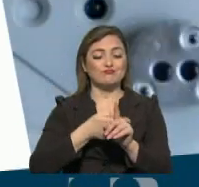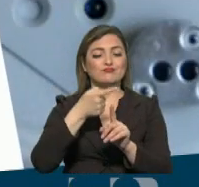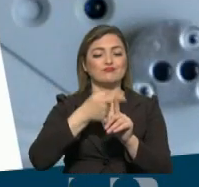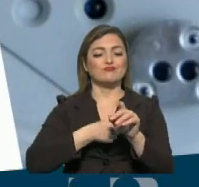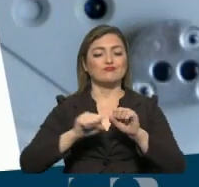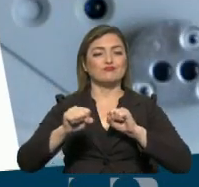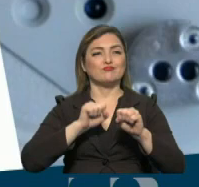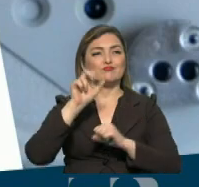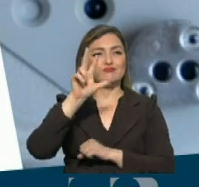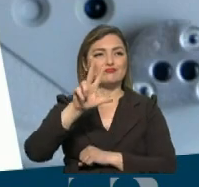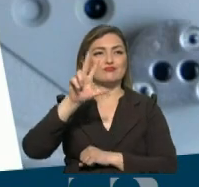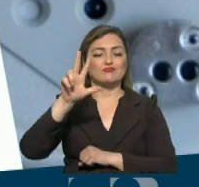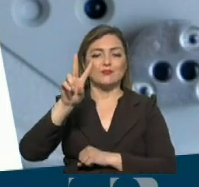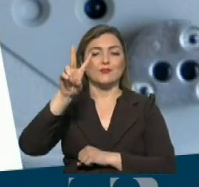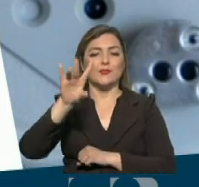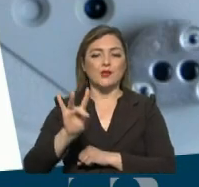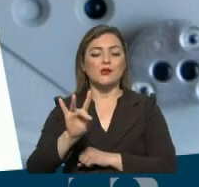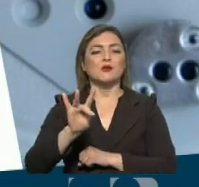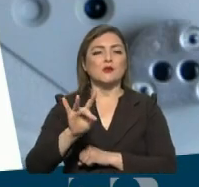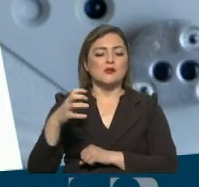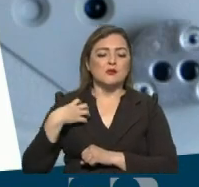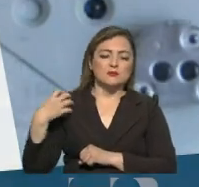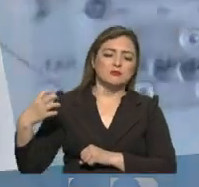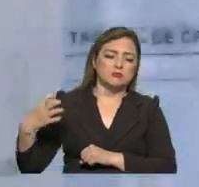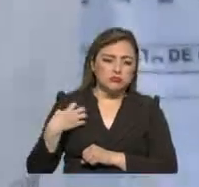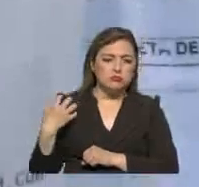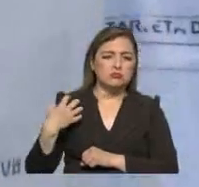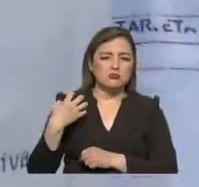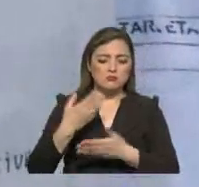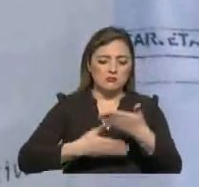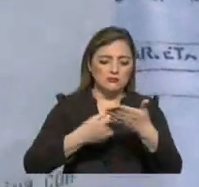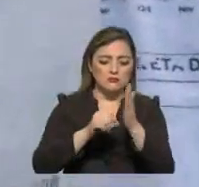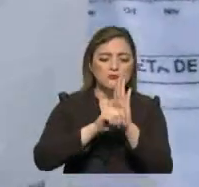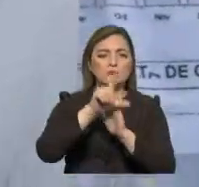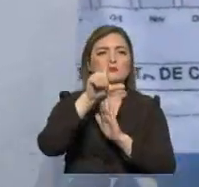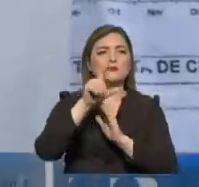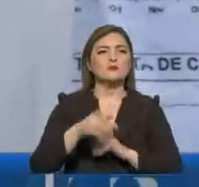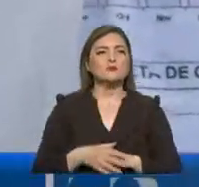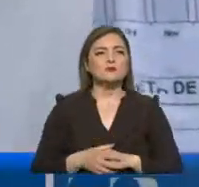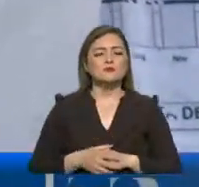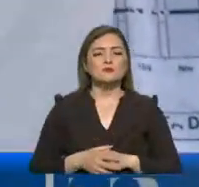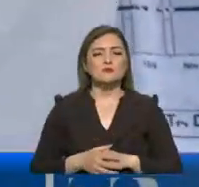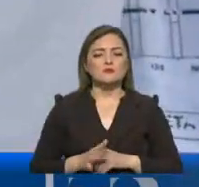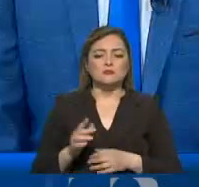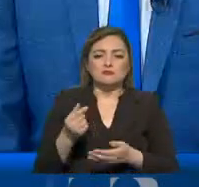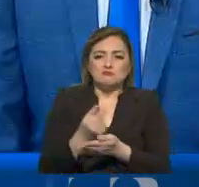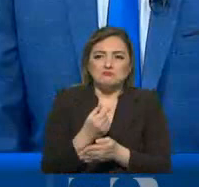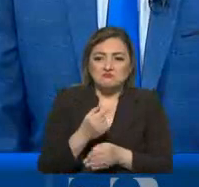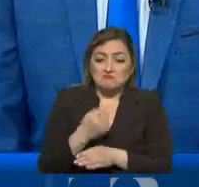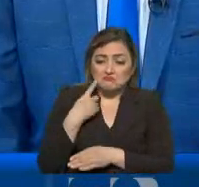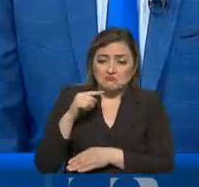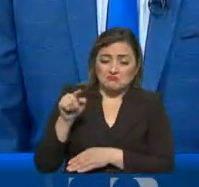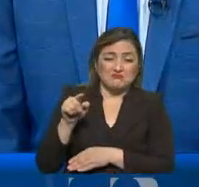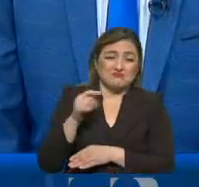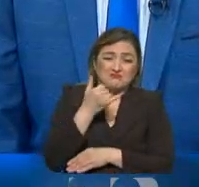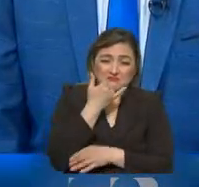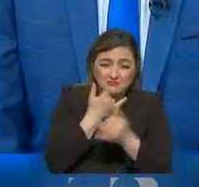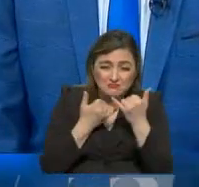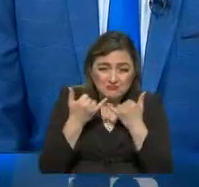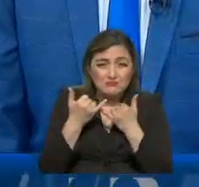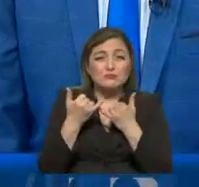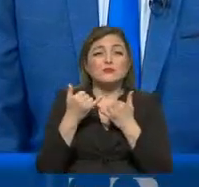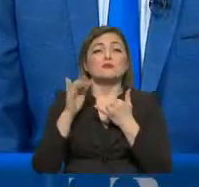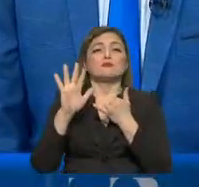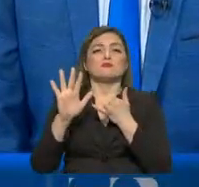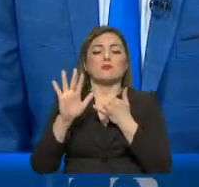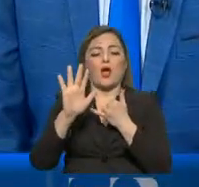mayo fueron 3.328 las quejas de los usuarios. Si tienen razón, adelante el gerente, habrá devolución. Vamos a tomar fotografías de cada